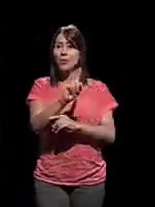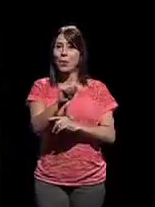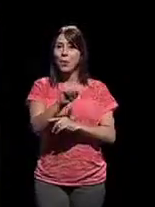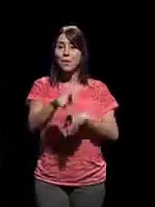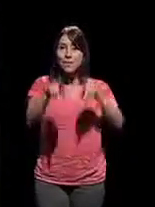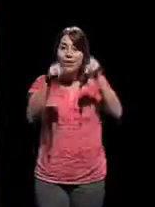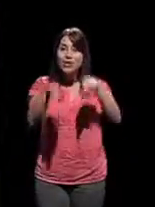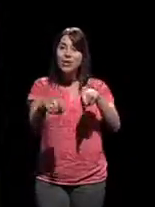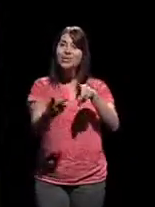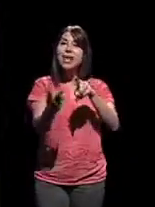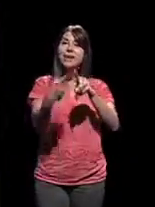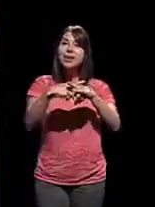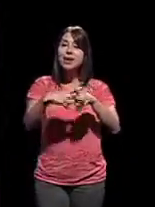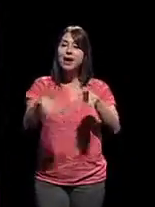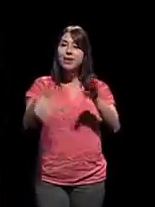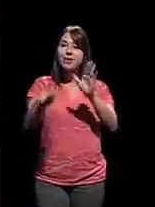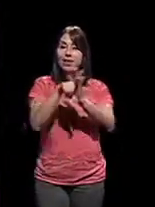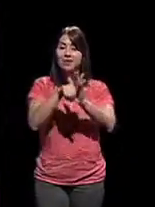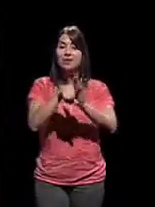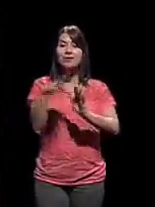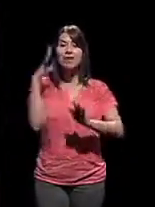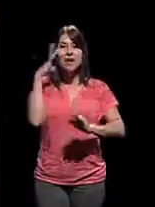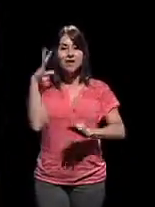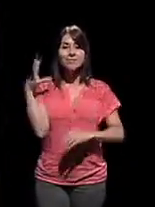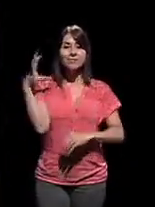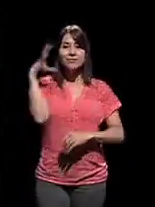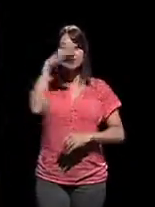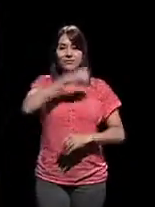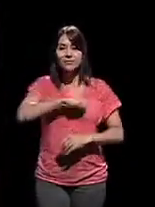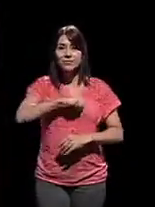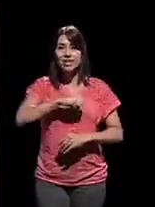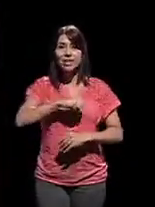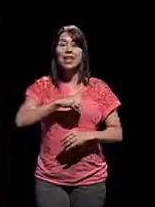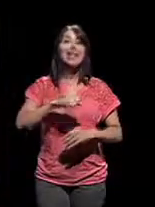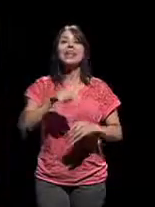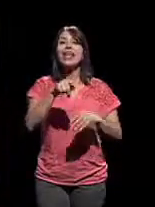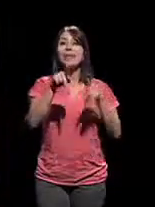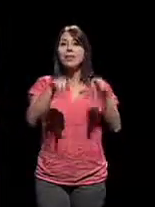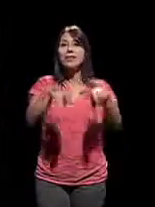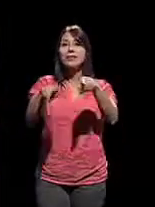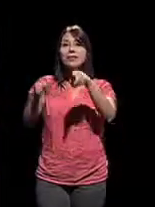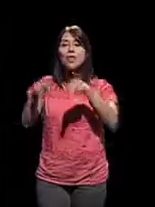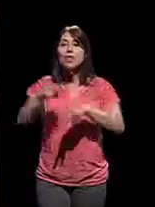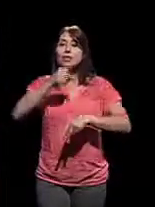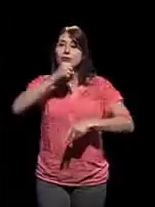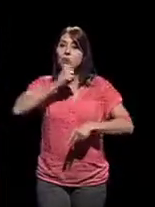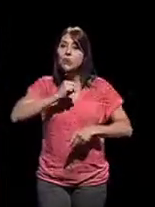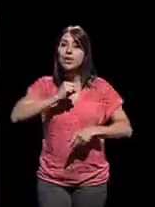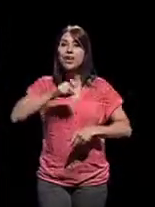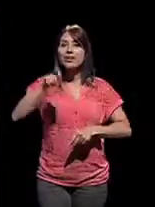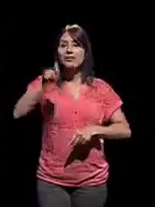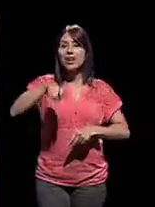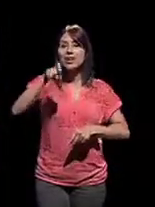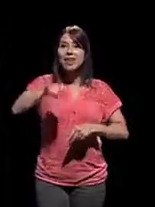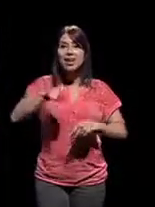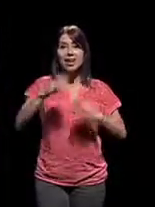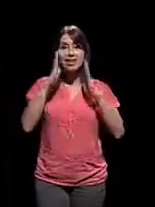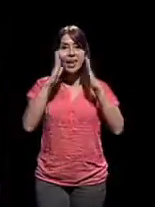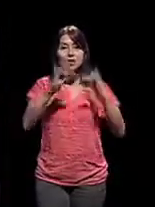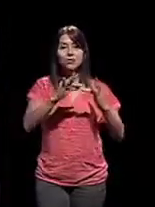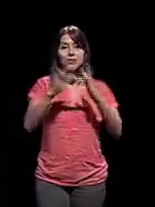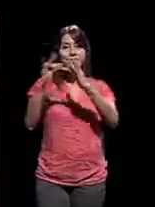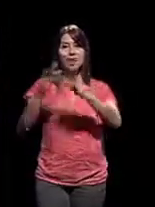leyes, ocupamos que las personas que aplican las leyes estén conscientes que esta